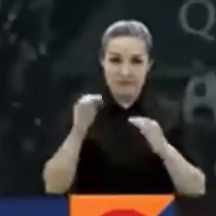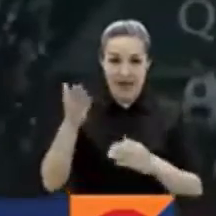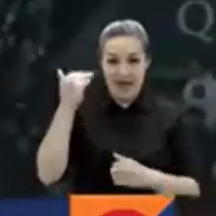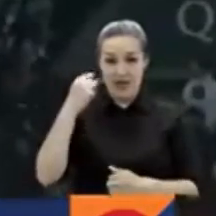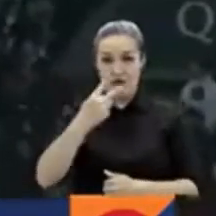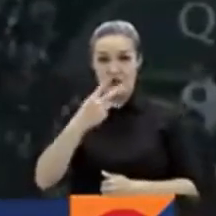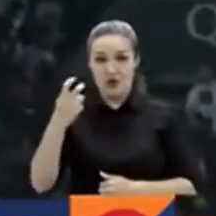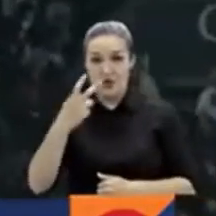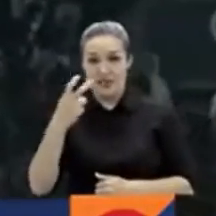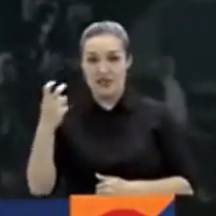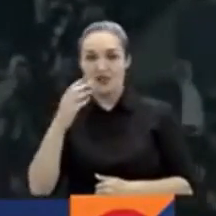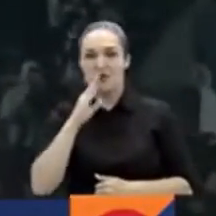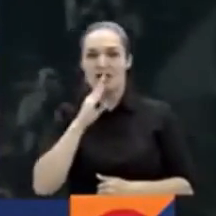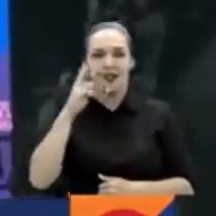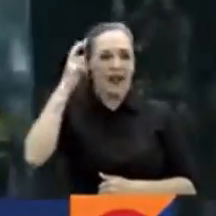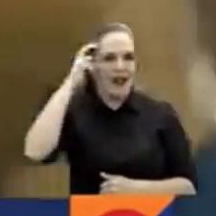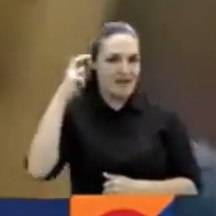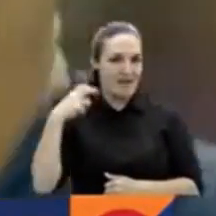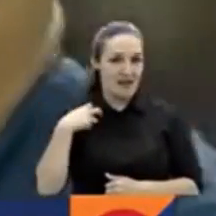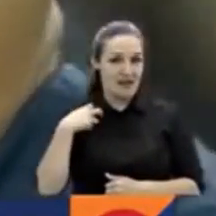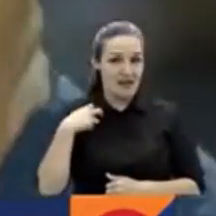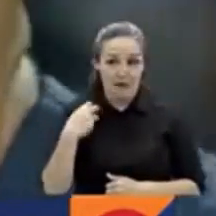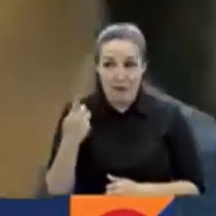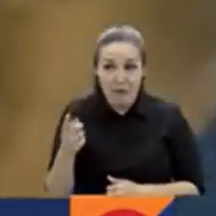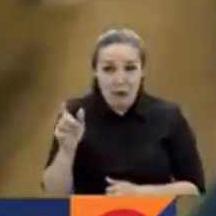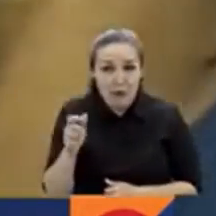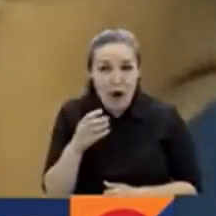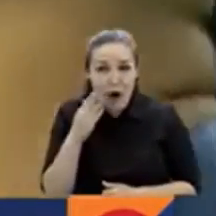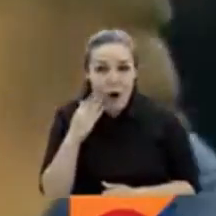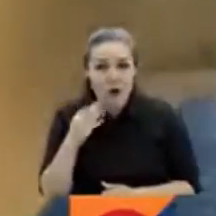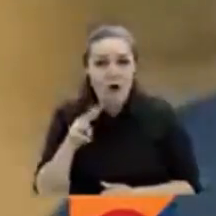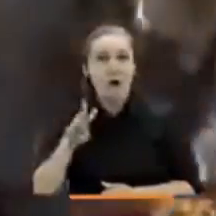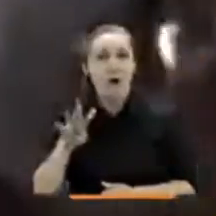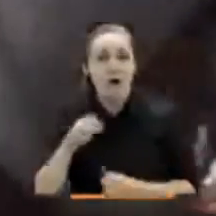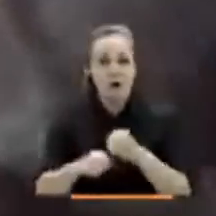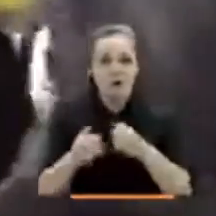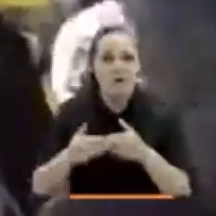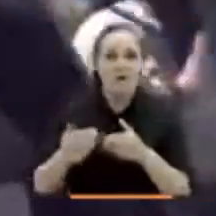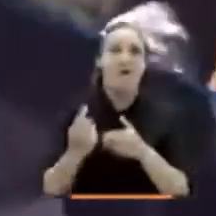goles de Edison Cavani, y apenas tiene 24 años de edad.